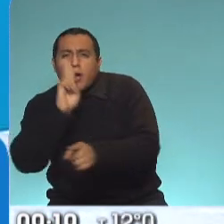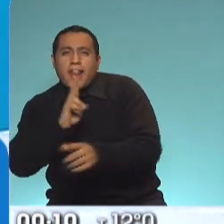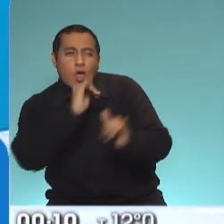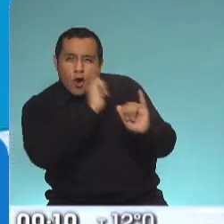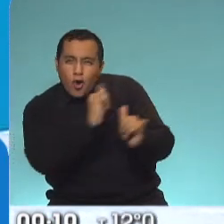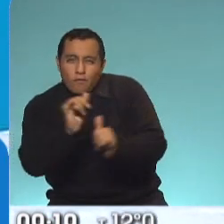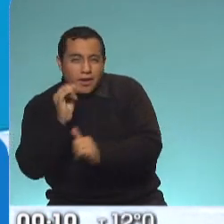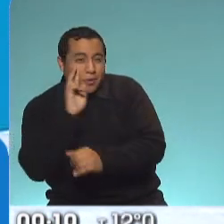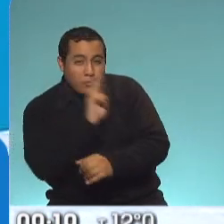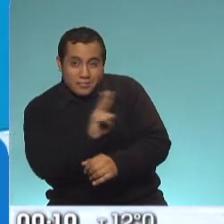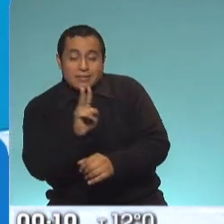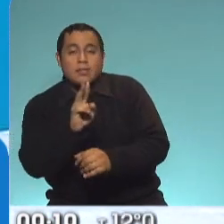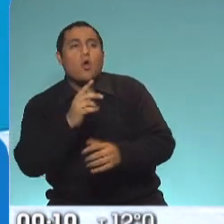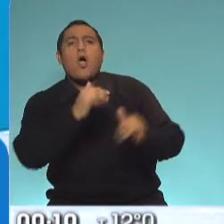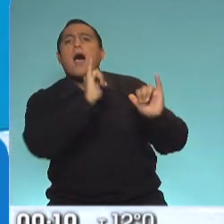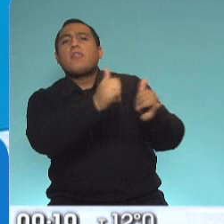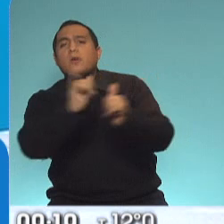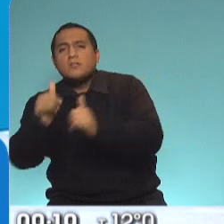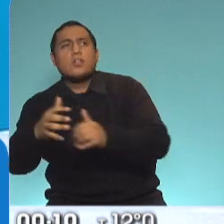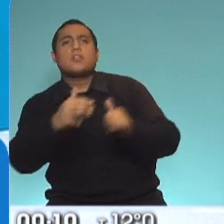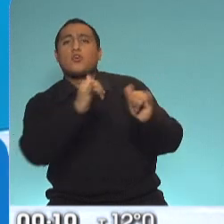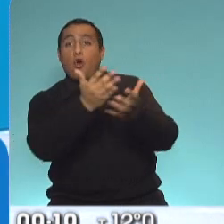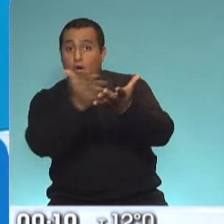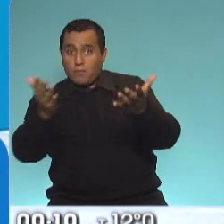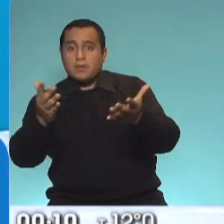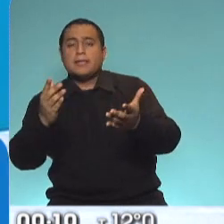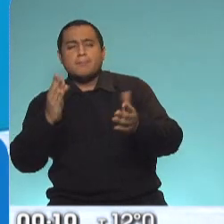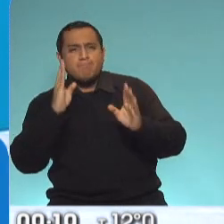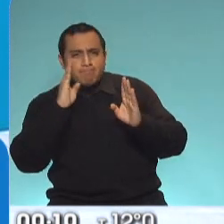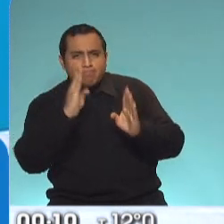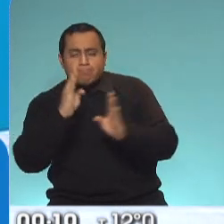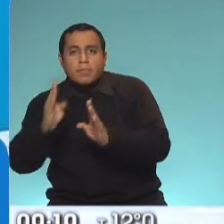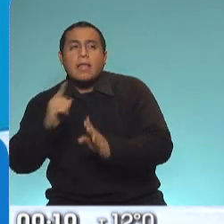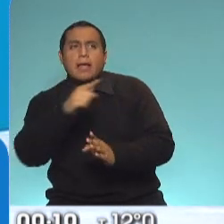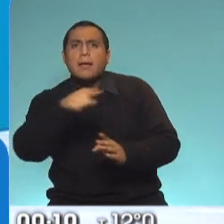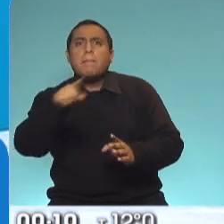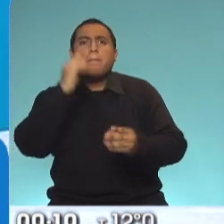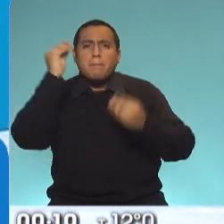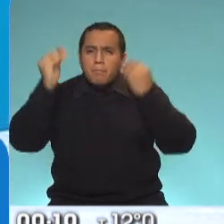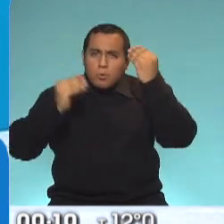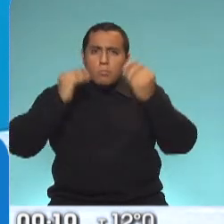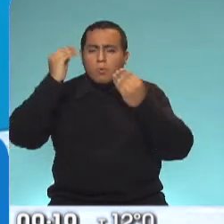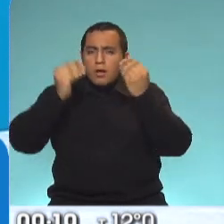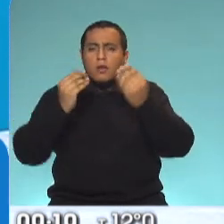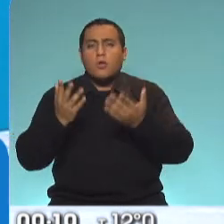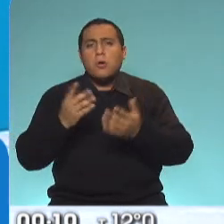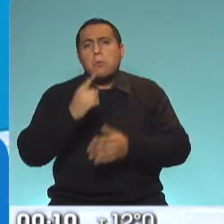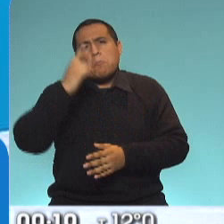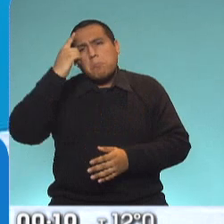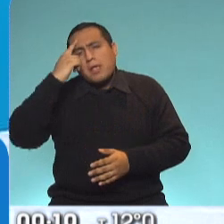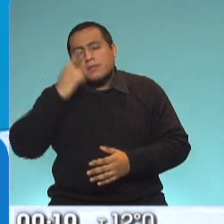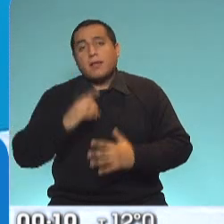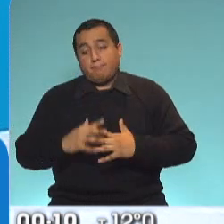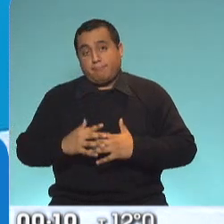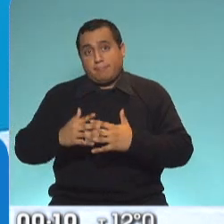jóvenes y con adolescentes y jóvenes. Llegan preocupaciones respecto a, es lógico, el